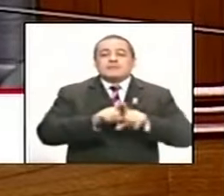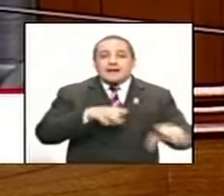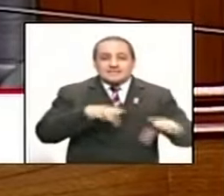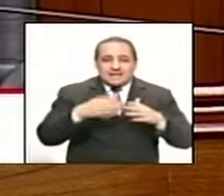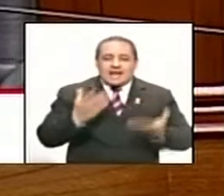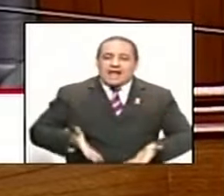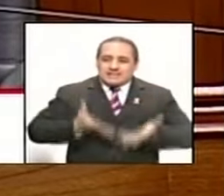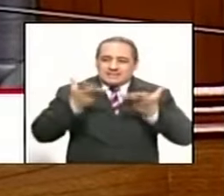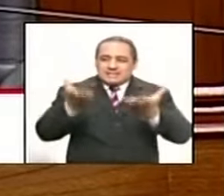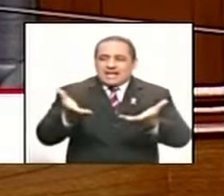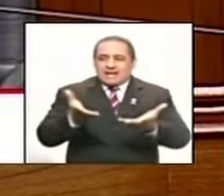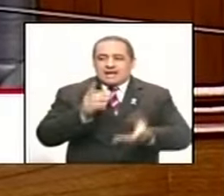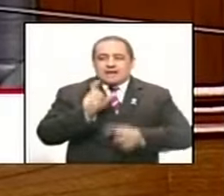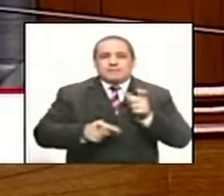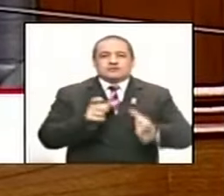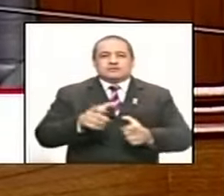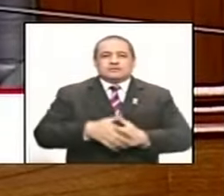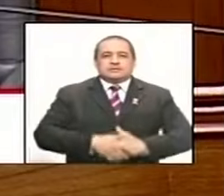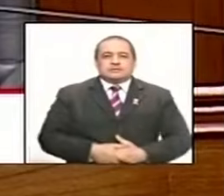el pueblo.